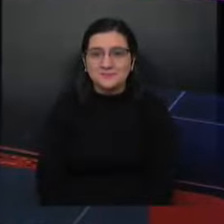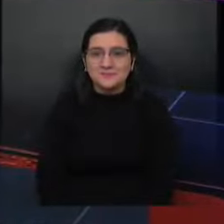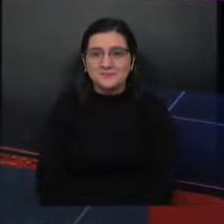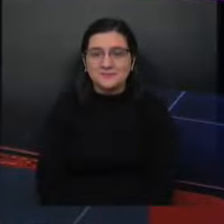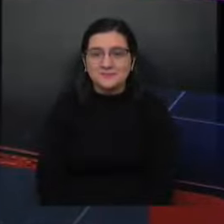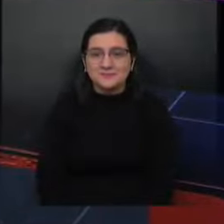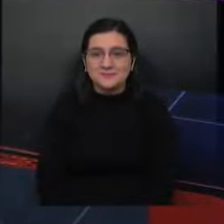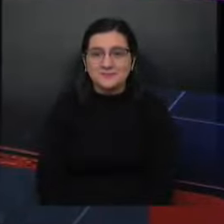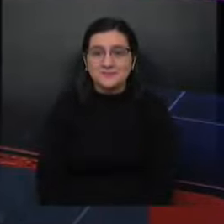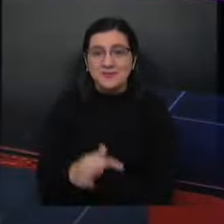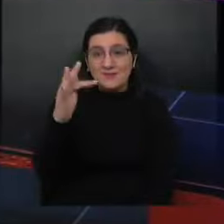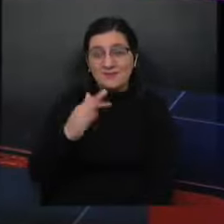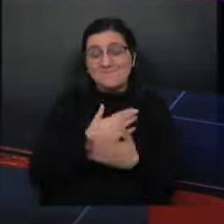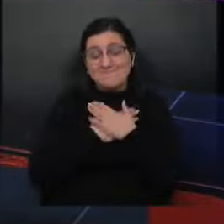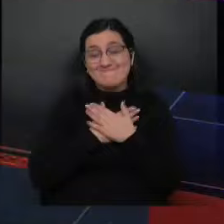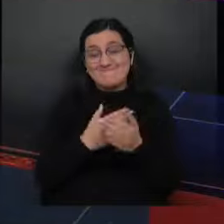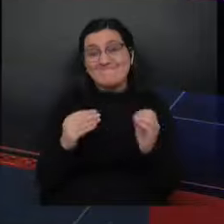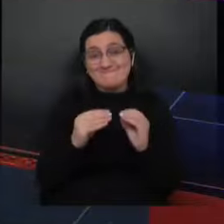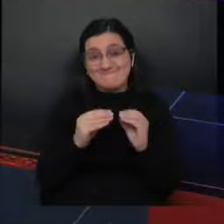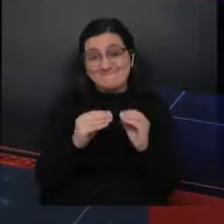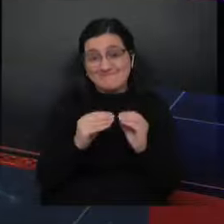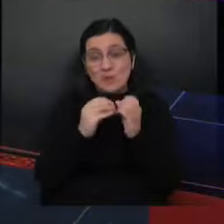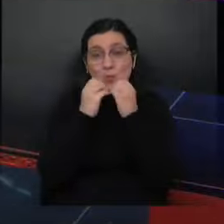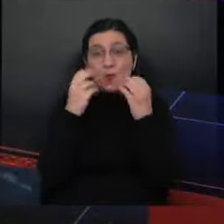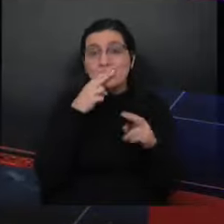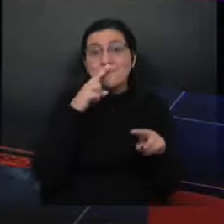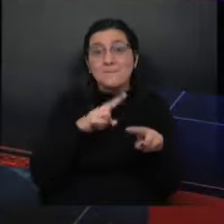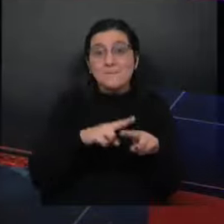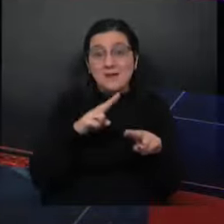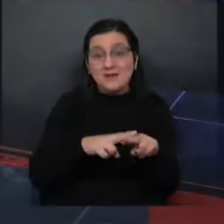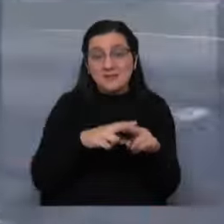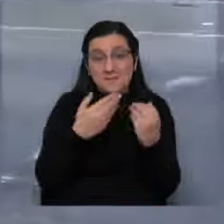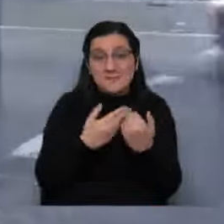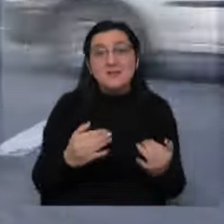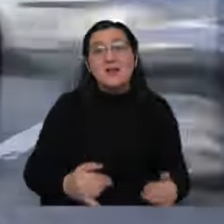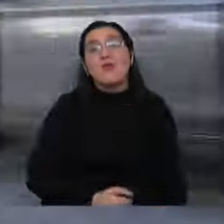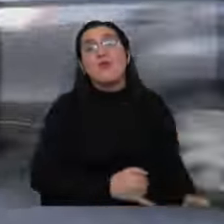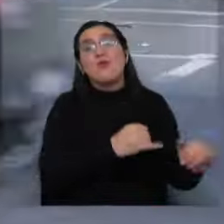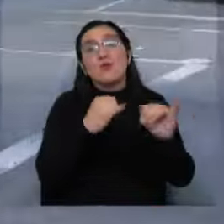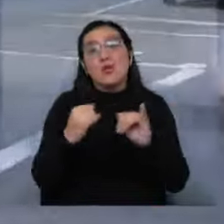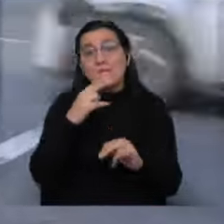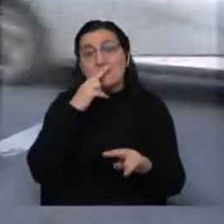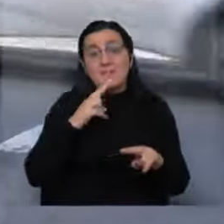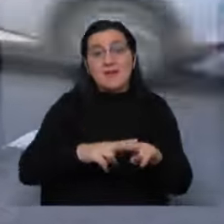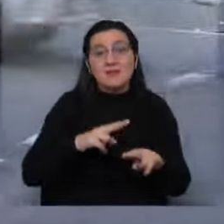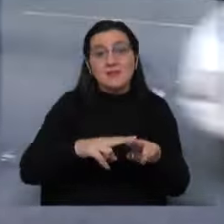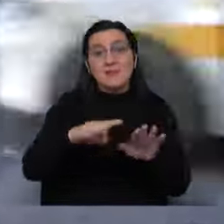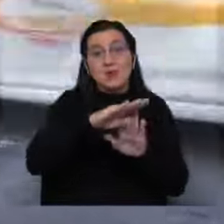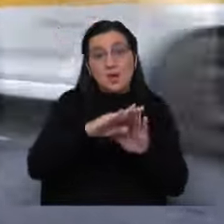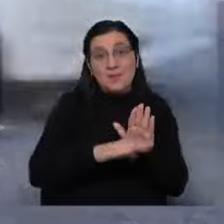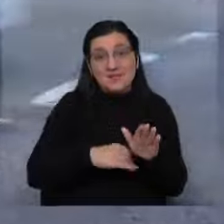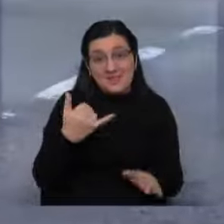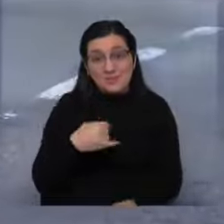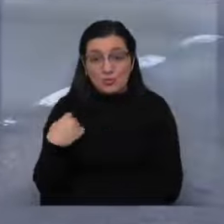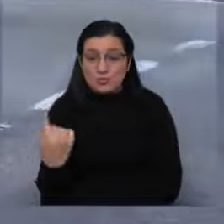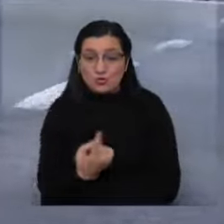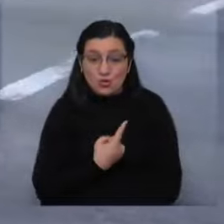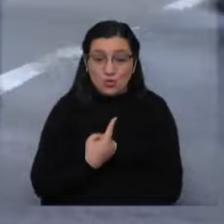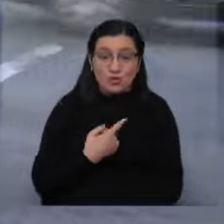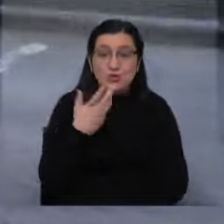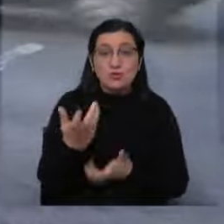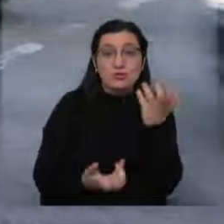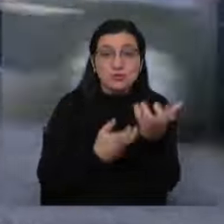cotapo queridos compañeras buen martes buen inicio de jornada martes de programas tenemos todos martes de